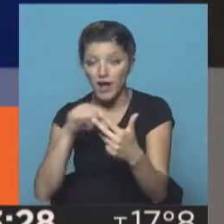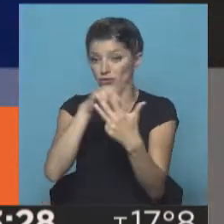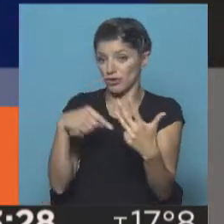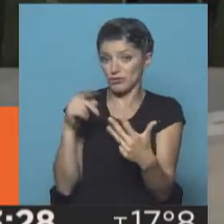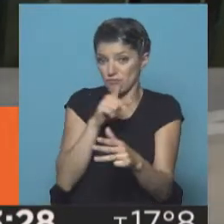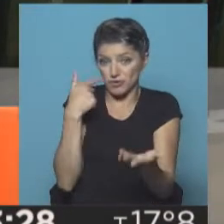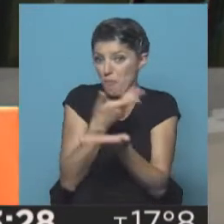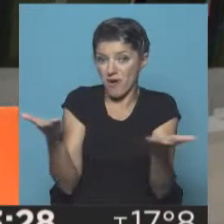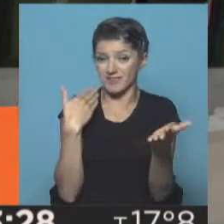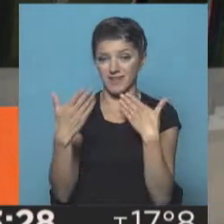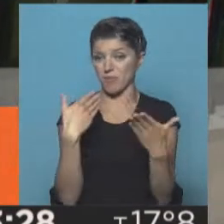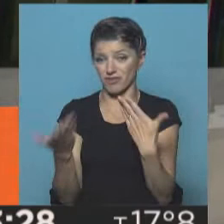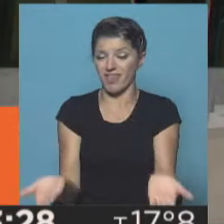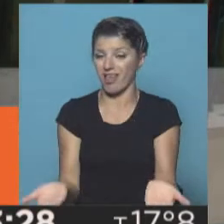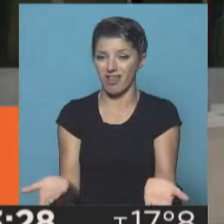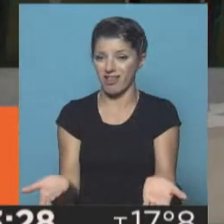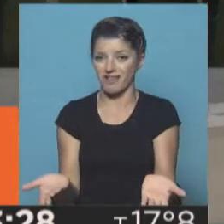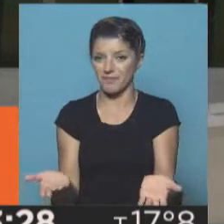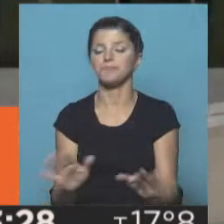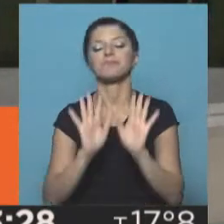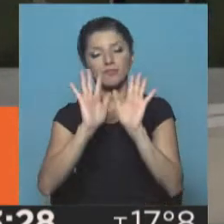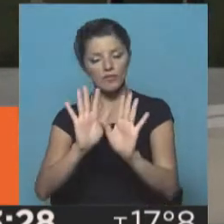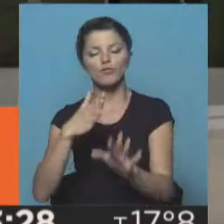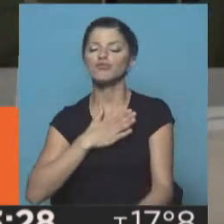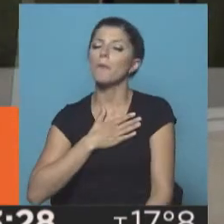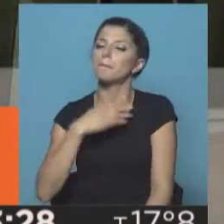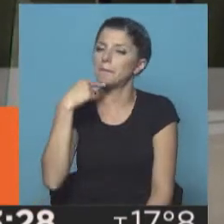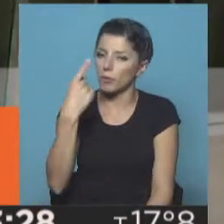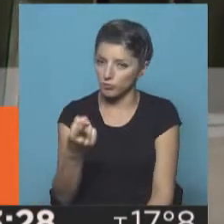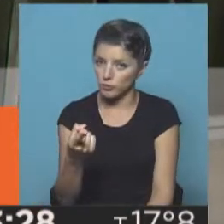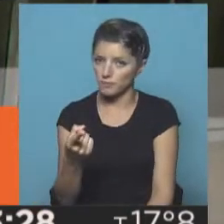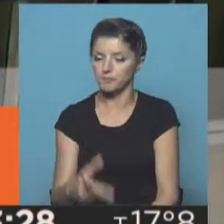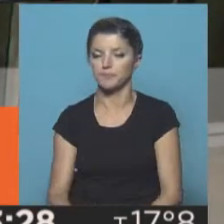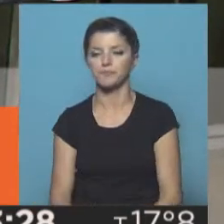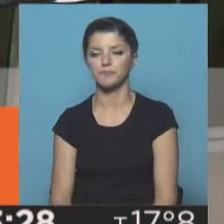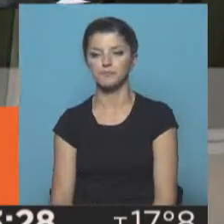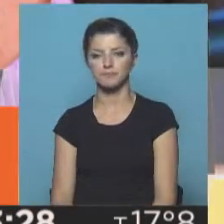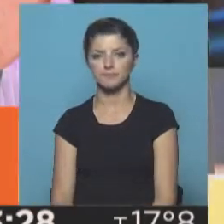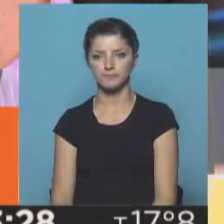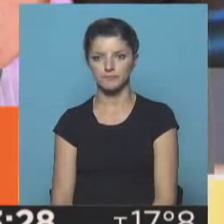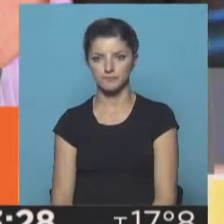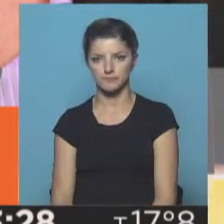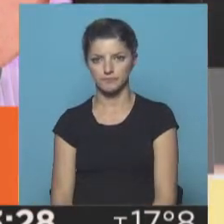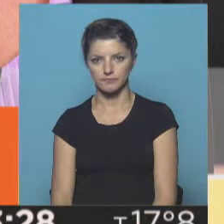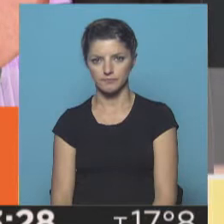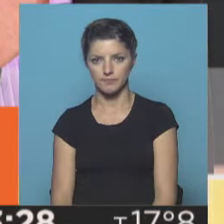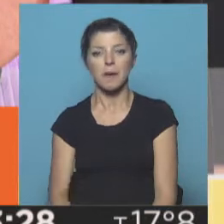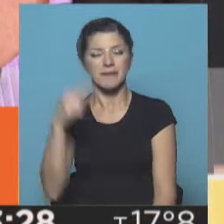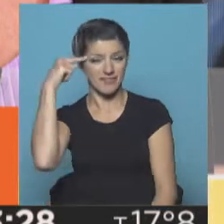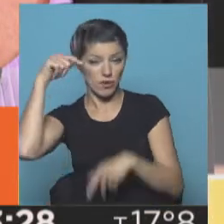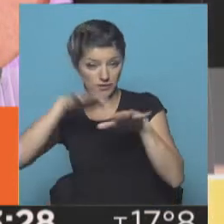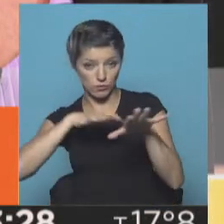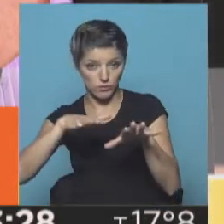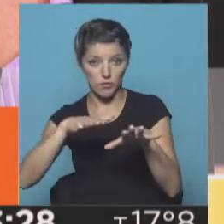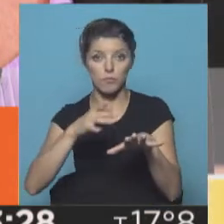ve en el debate. Son cosas que no se ven en un debate, digamos. Ahora, mi pregunta es, teniendo en cuenta este sesgo que tiene un debate, que no es lo